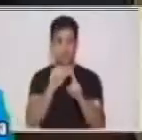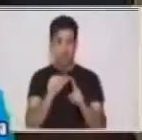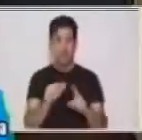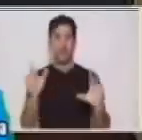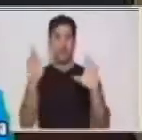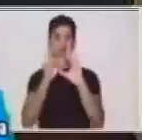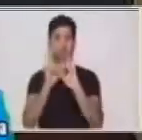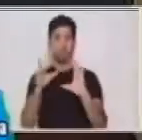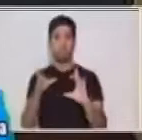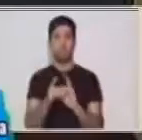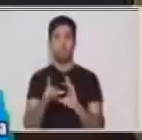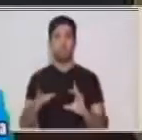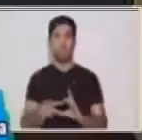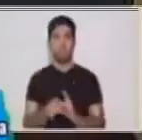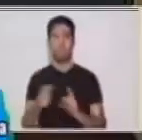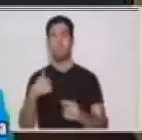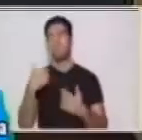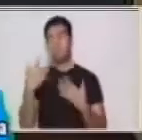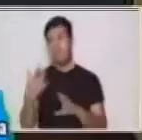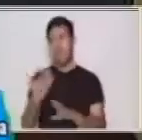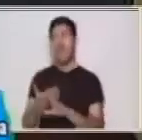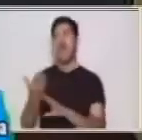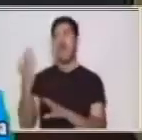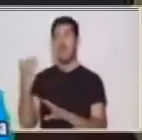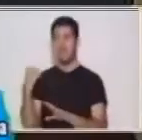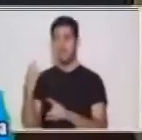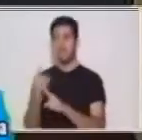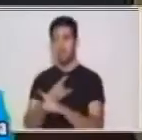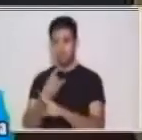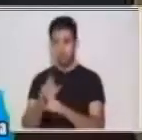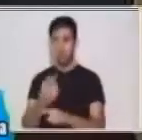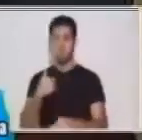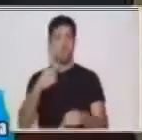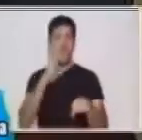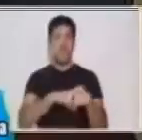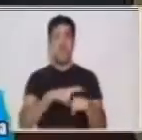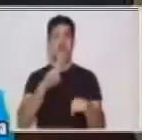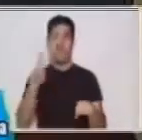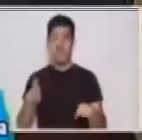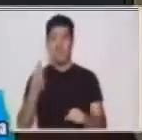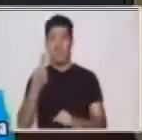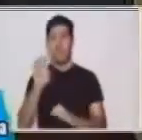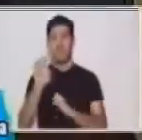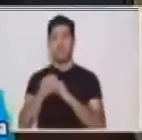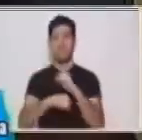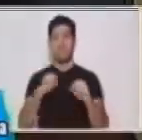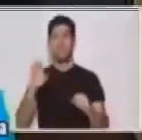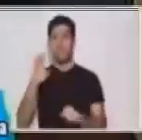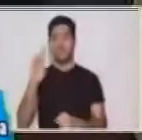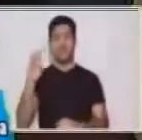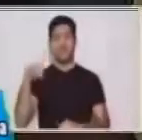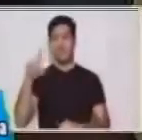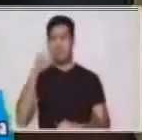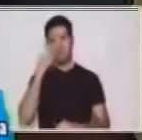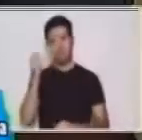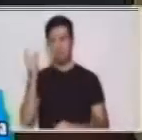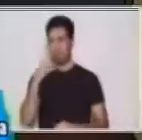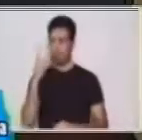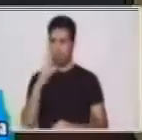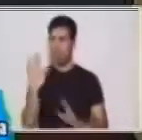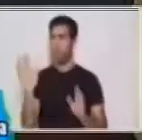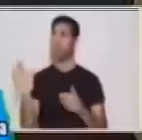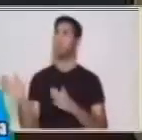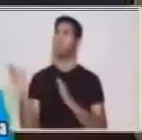buscado anteriormente, pero no estoy citando a ningún autor. Eso es más adelante. Sigamos. Las